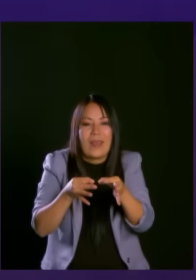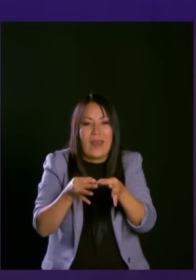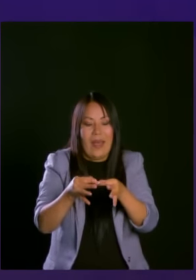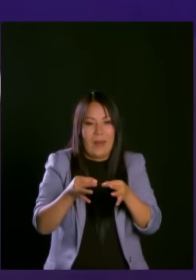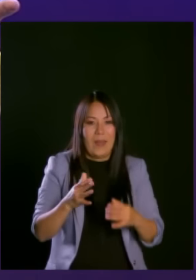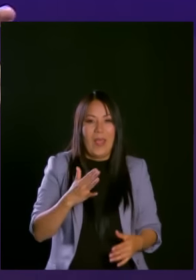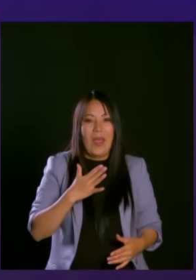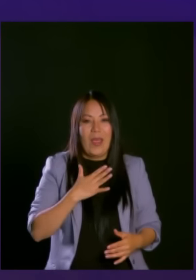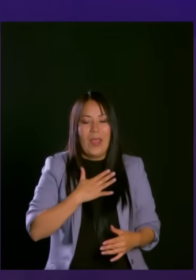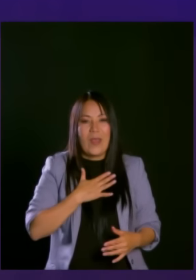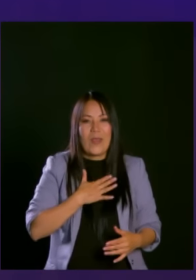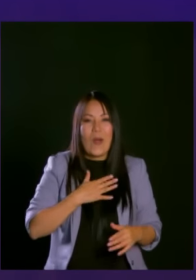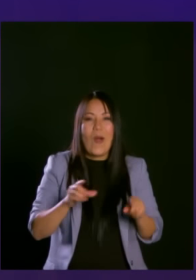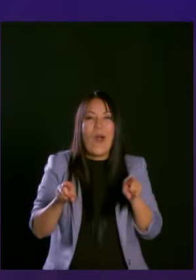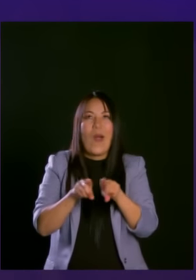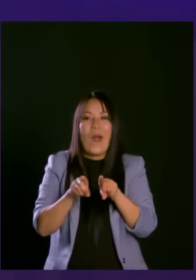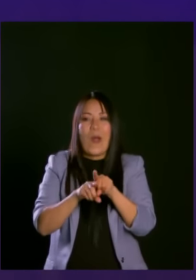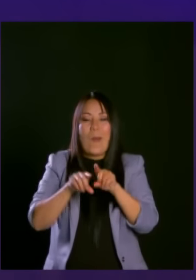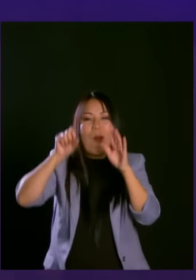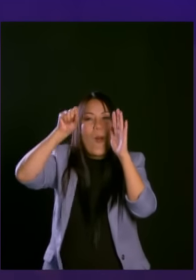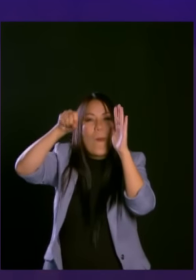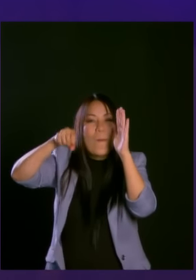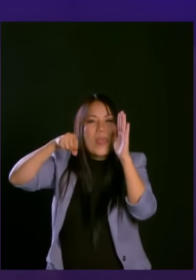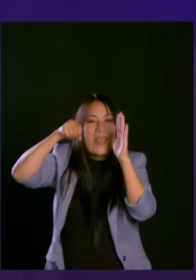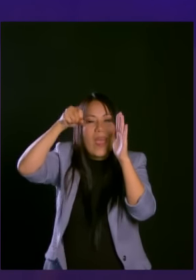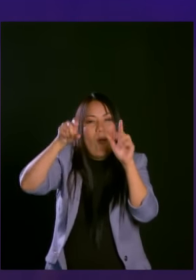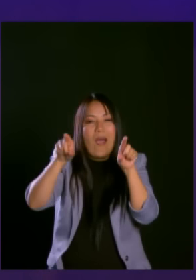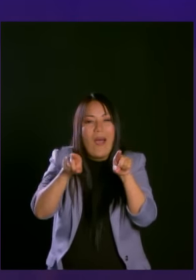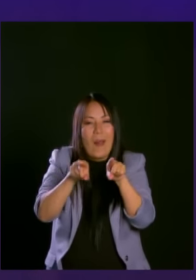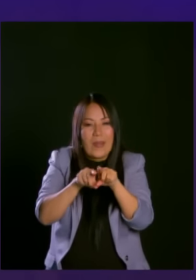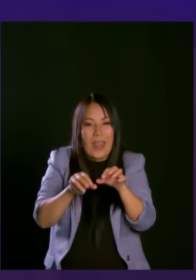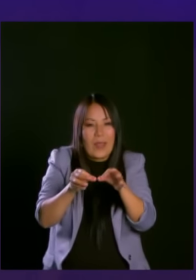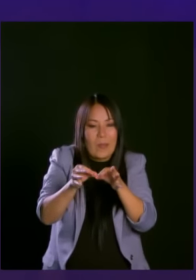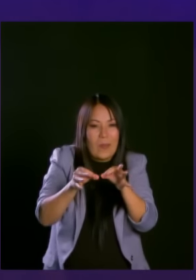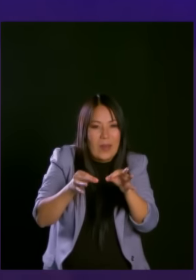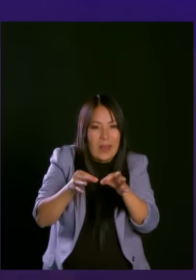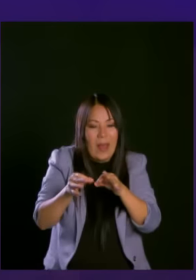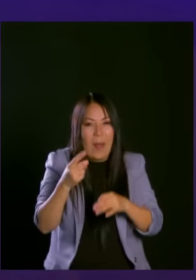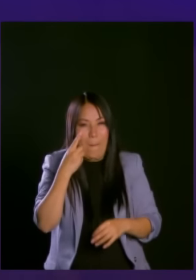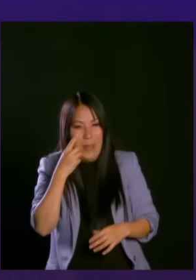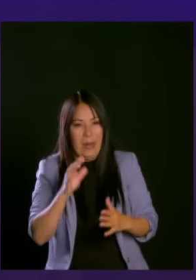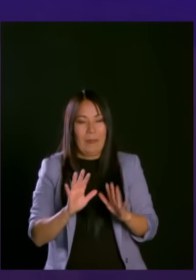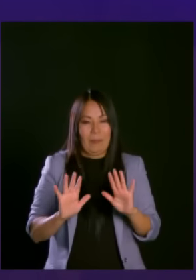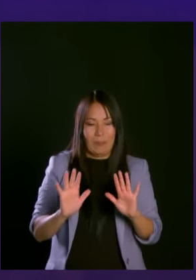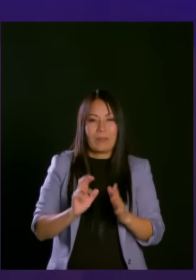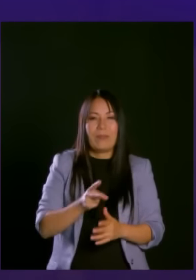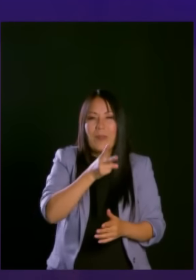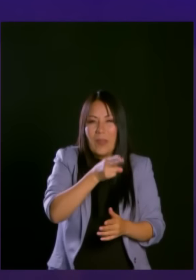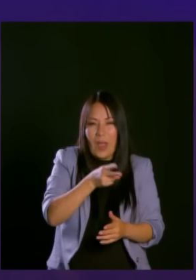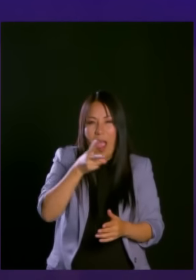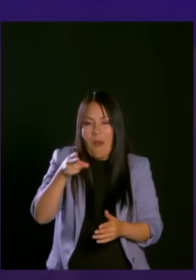si yo fuera un filmmaker, como dicen por ahí, ¿va? Yo partiría esta conversación así en frases.